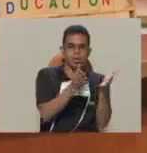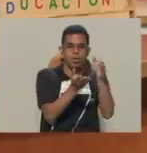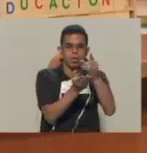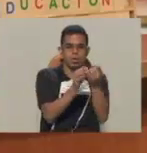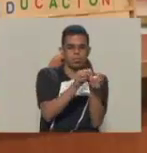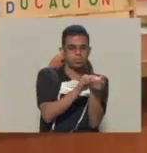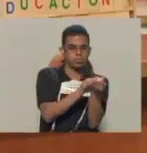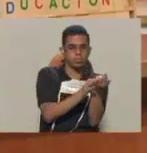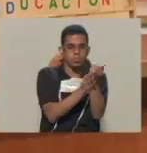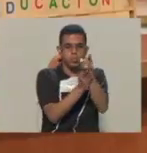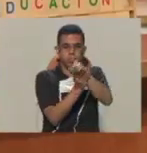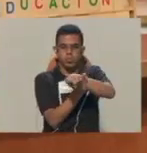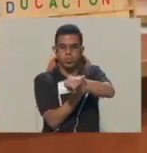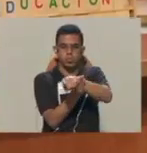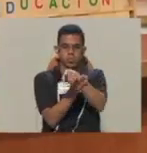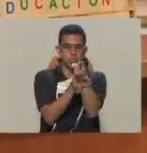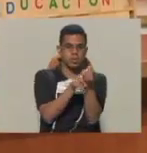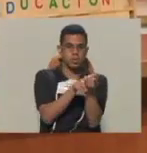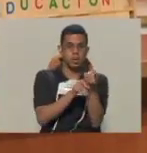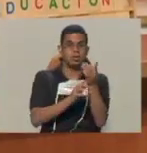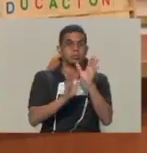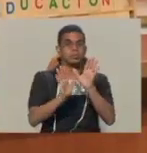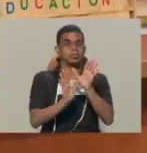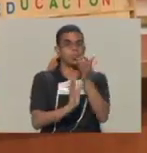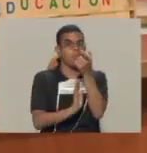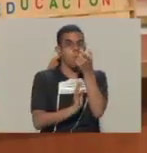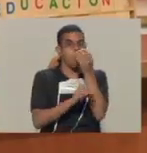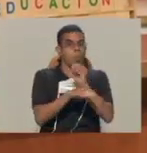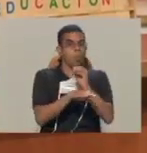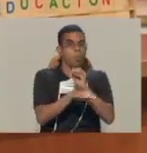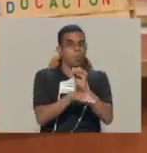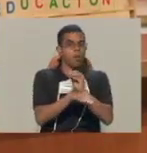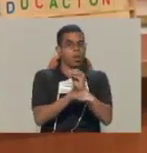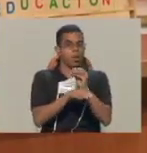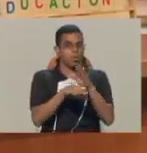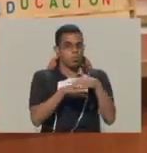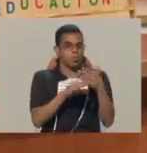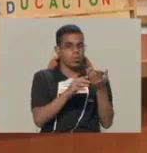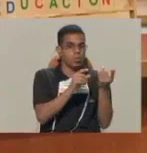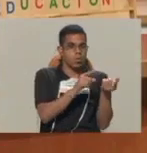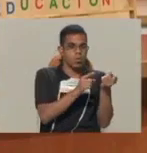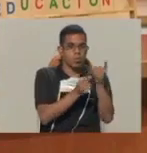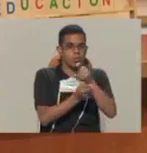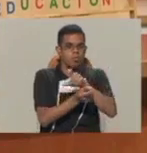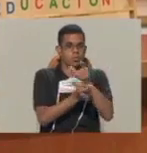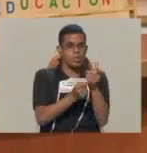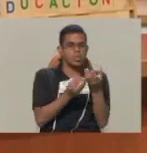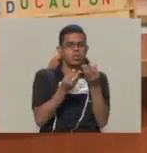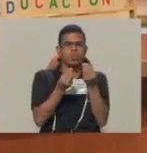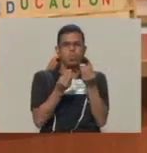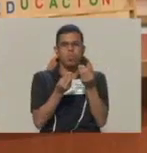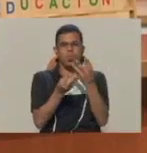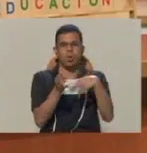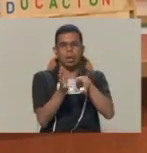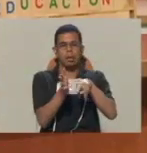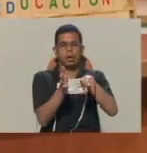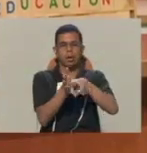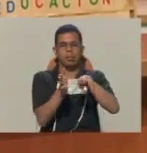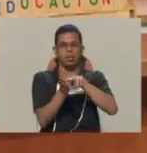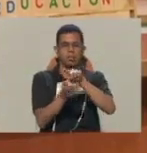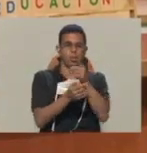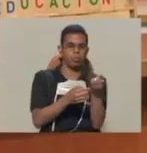vuelta de un lado al otro. Eso sí, tenemos que tener mucho cuidado, porque cuando ellos hagan el movimiento de la vuelta va a ser muy constante y